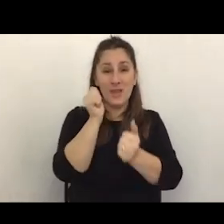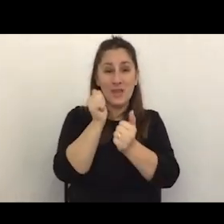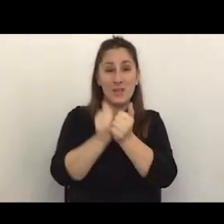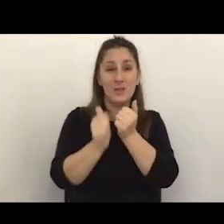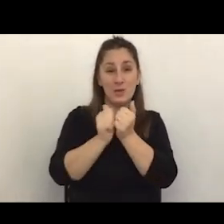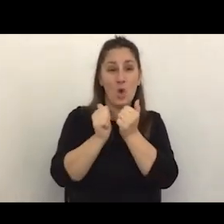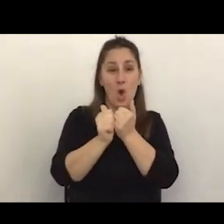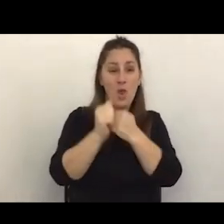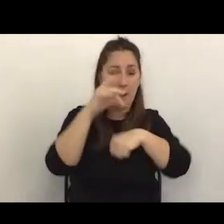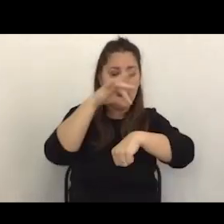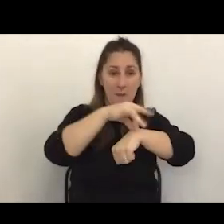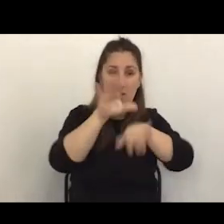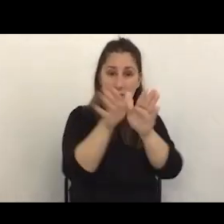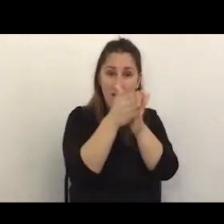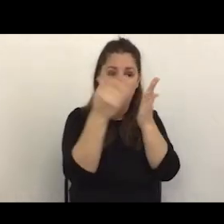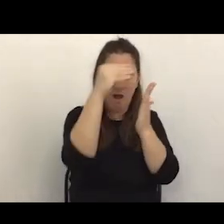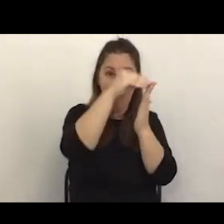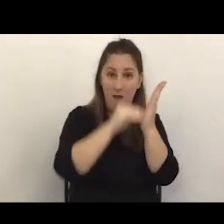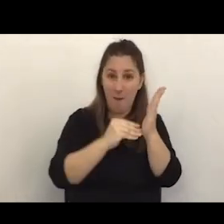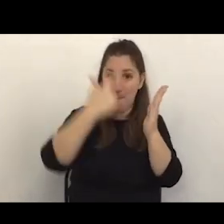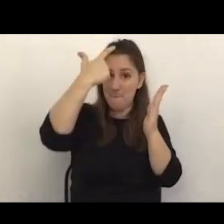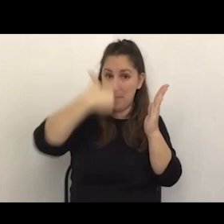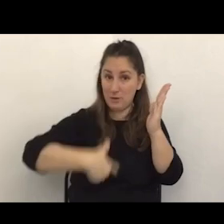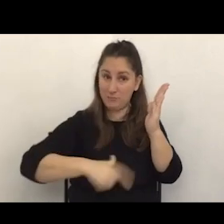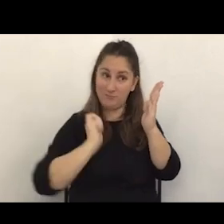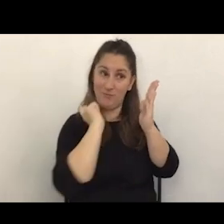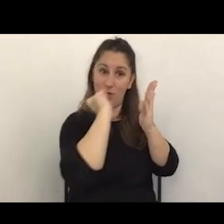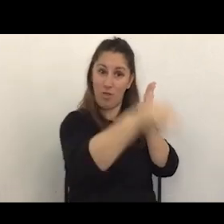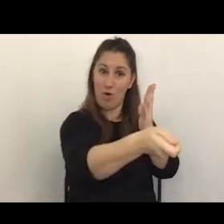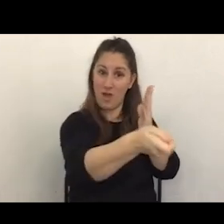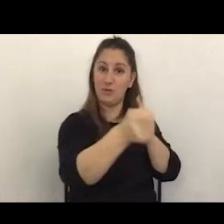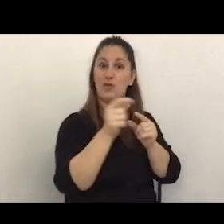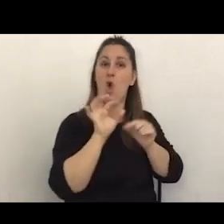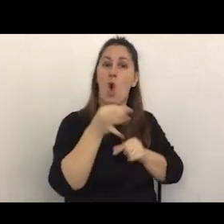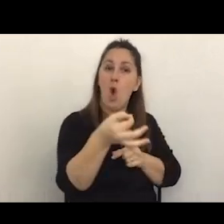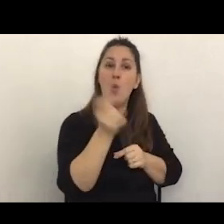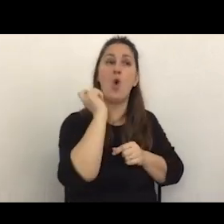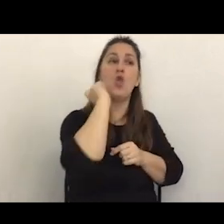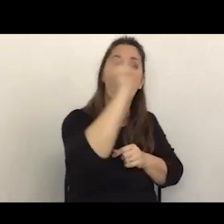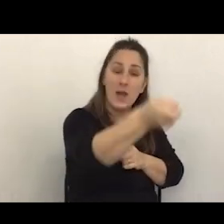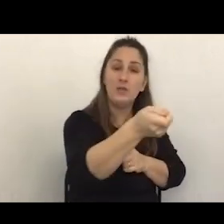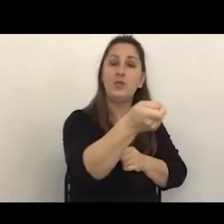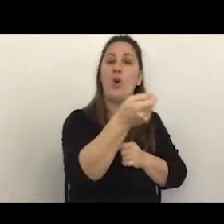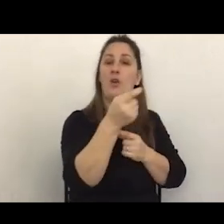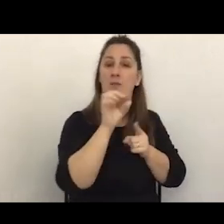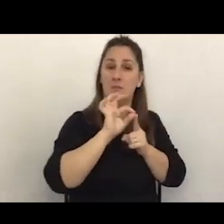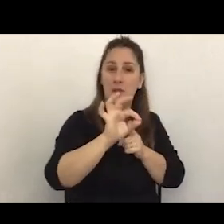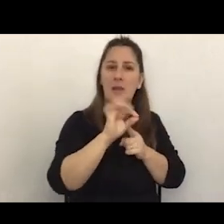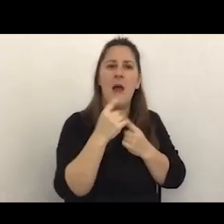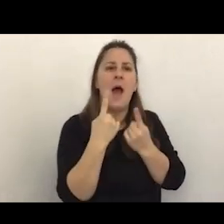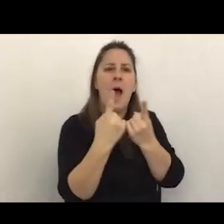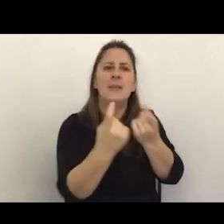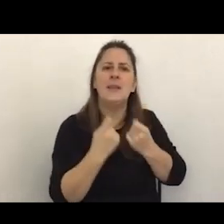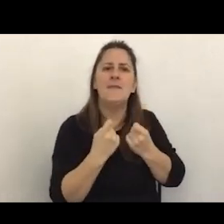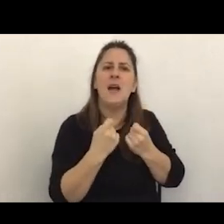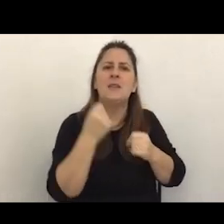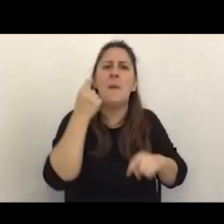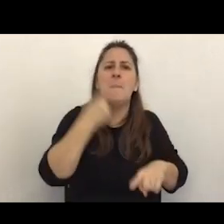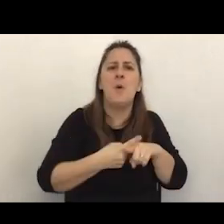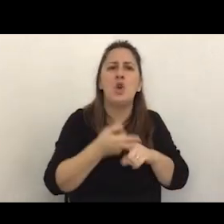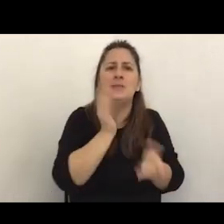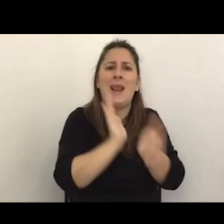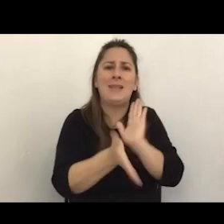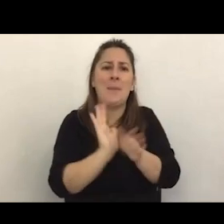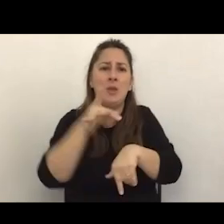médica de la persona que había dado el material genético era necesaria a los efectos de eventuales tratamientos que